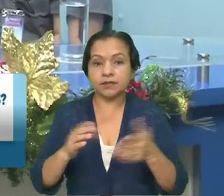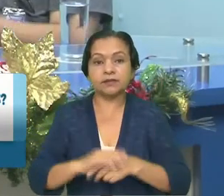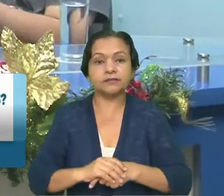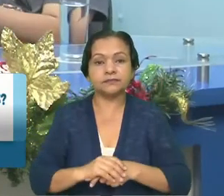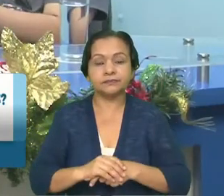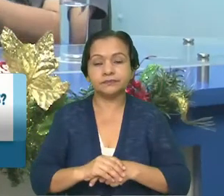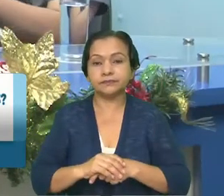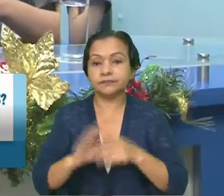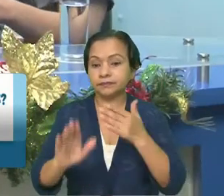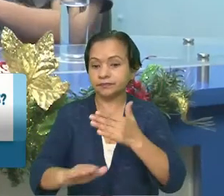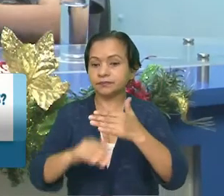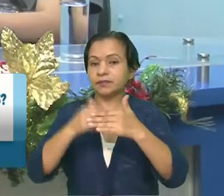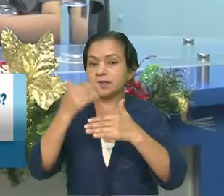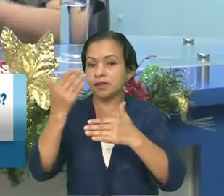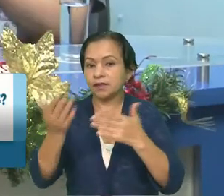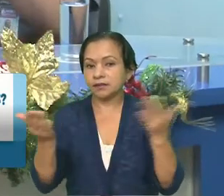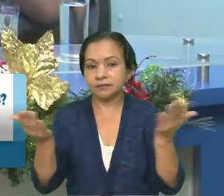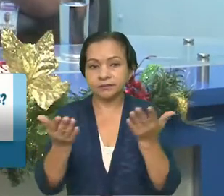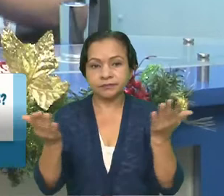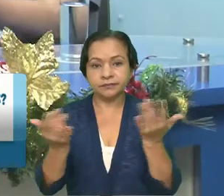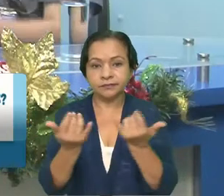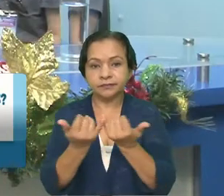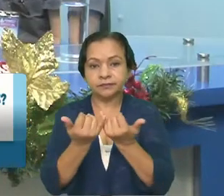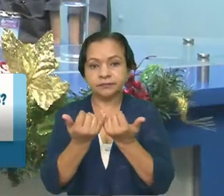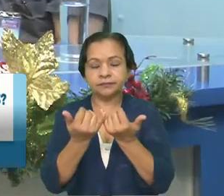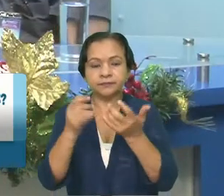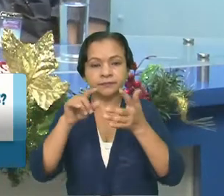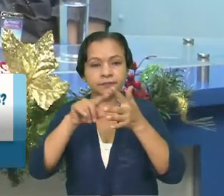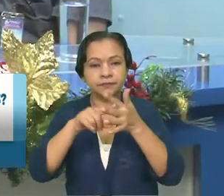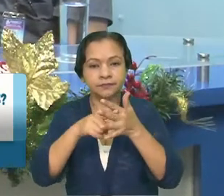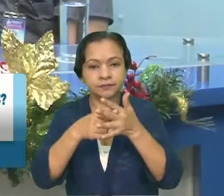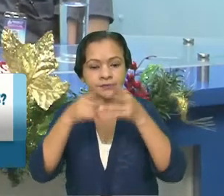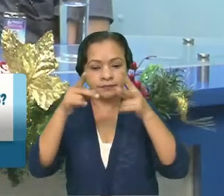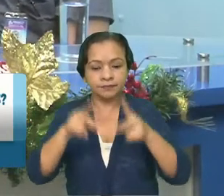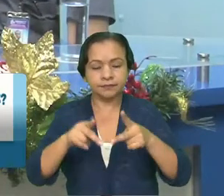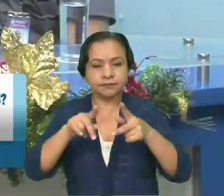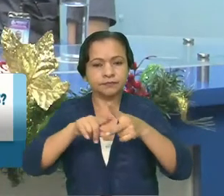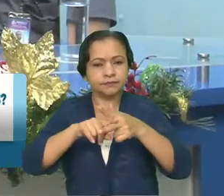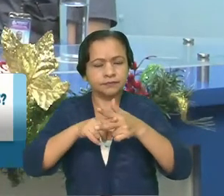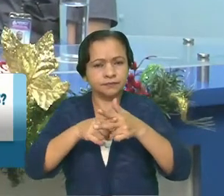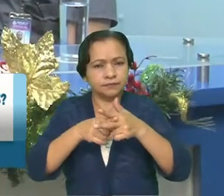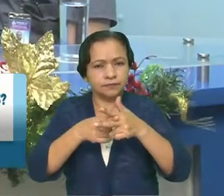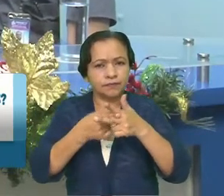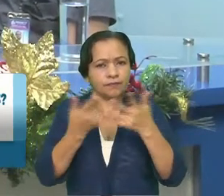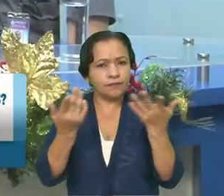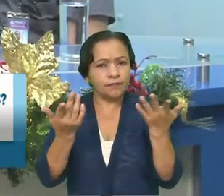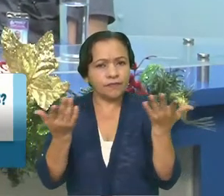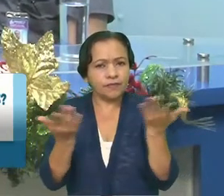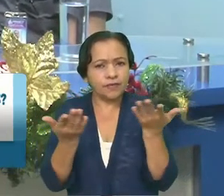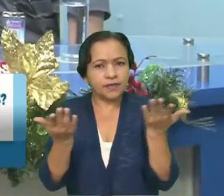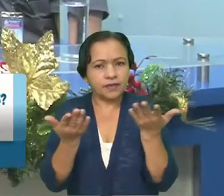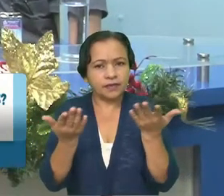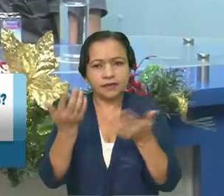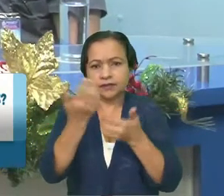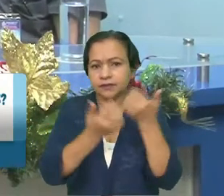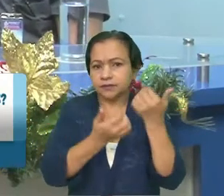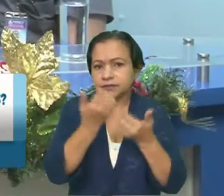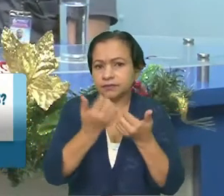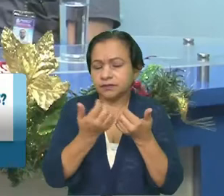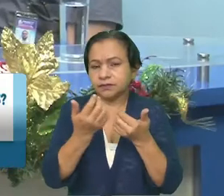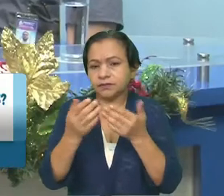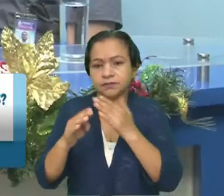Y después de eso, sirve como un fenómeno disparador donde después la persona empieza a presentar el fenómeno